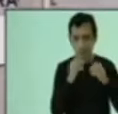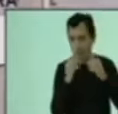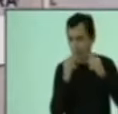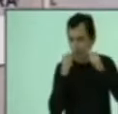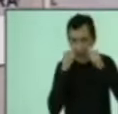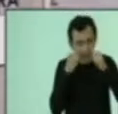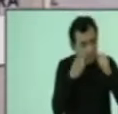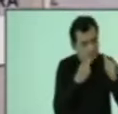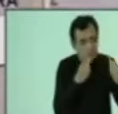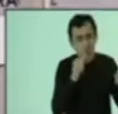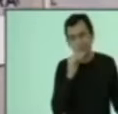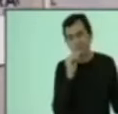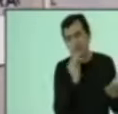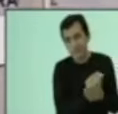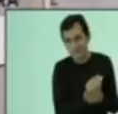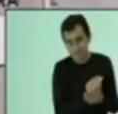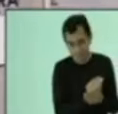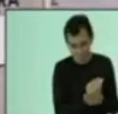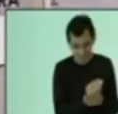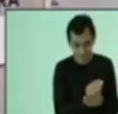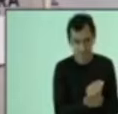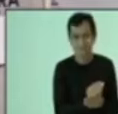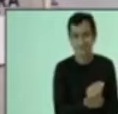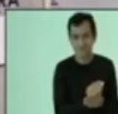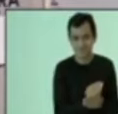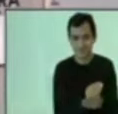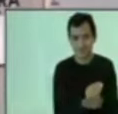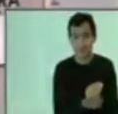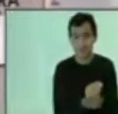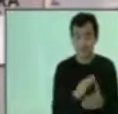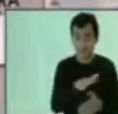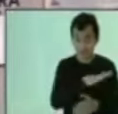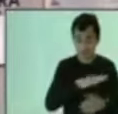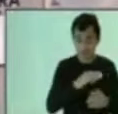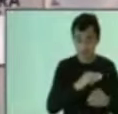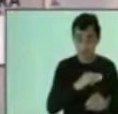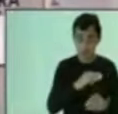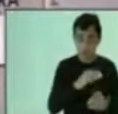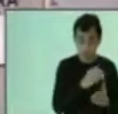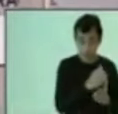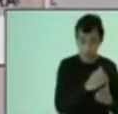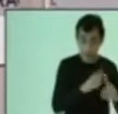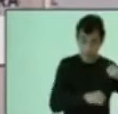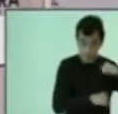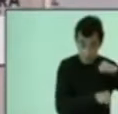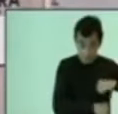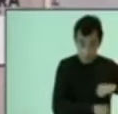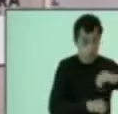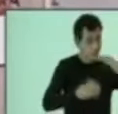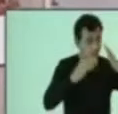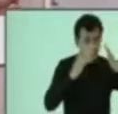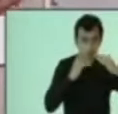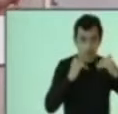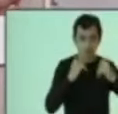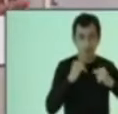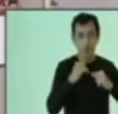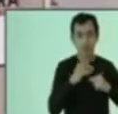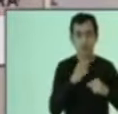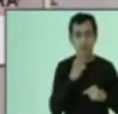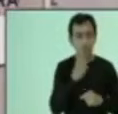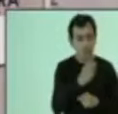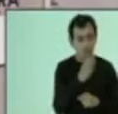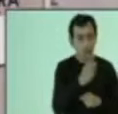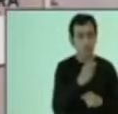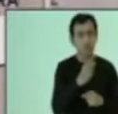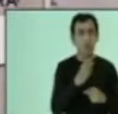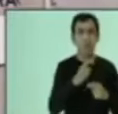nivel municipal. No existe un área que contemple este tipo de actividades o mecanismos, de tal motivo que trabajaremos en dos